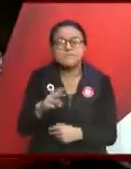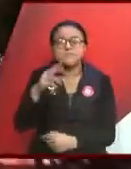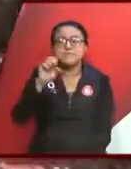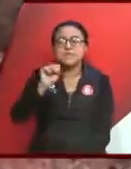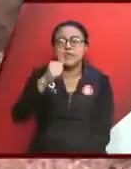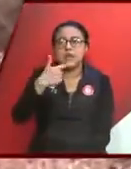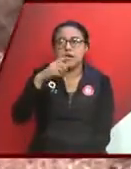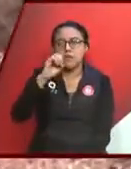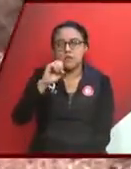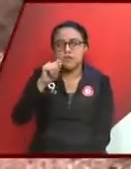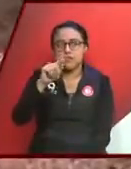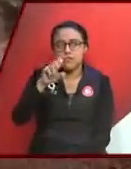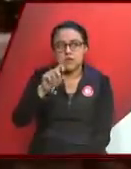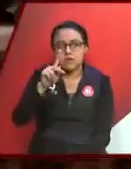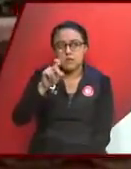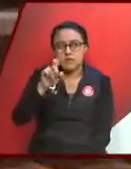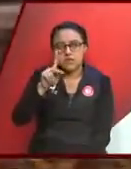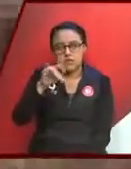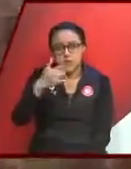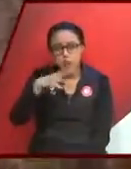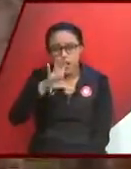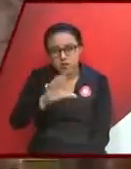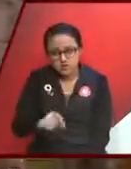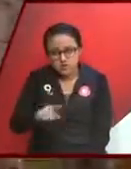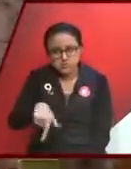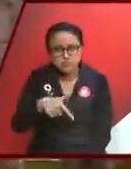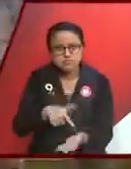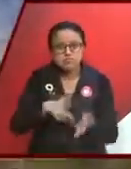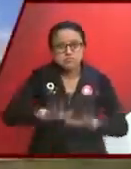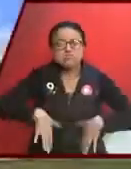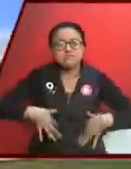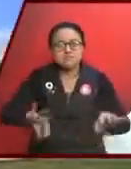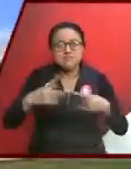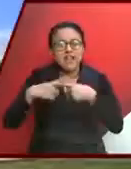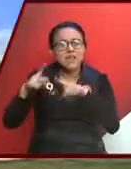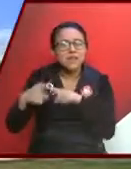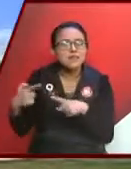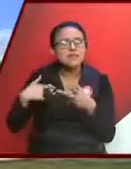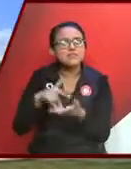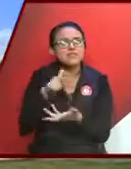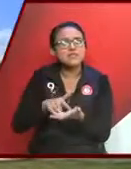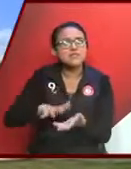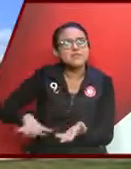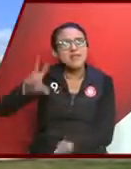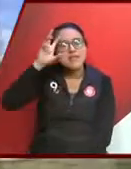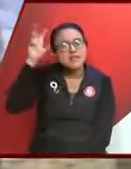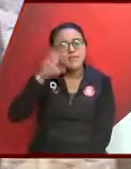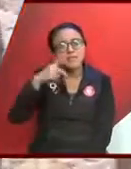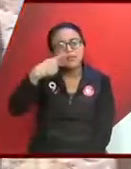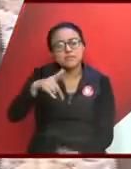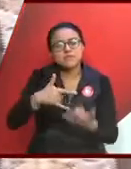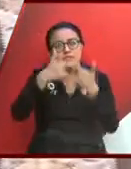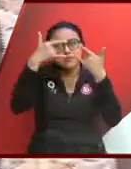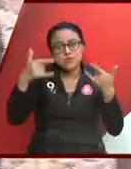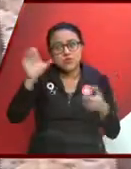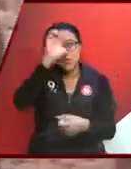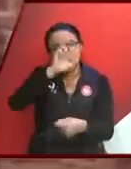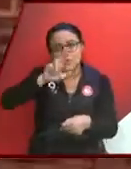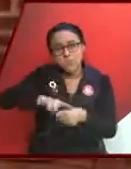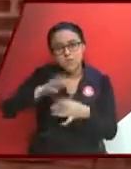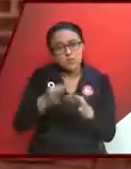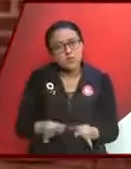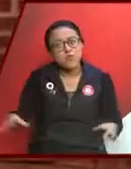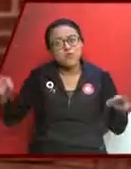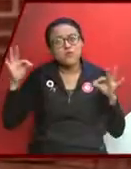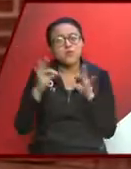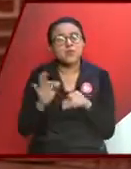Santiago Tepeyagualco, pueblo textilero, es un rincón de Hidalgo que se caracteriza por su gran historia y cultura, pero sobre todo por